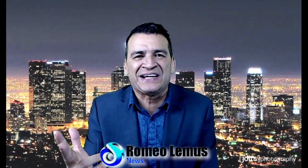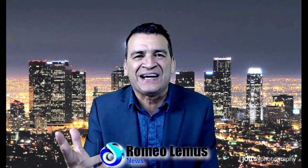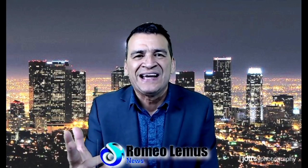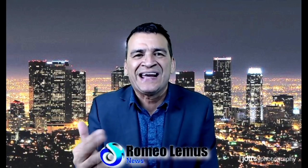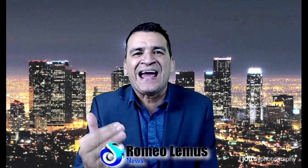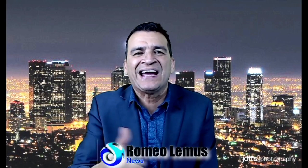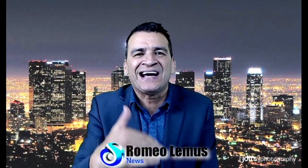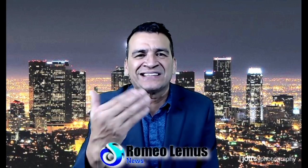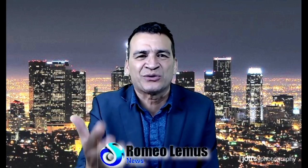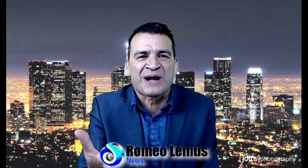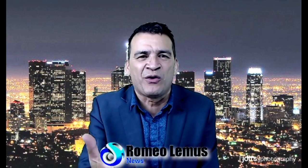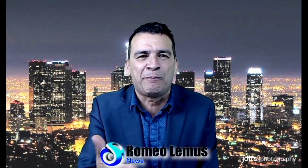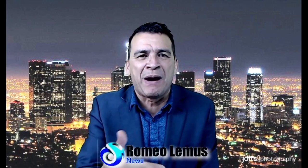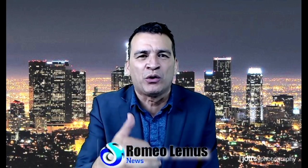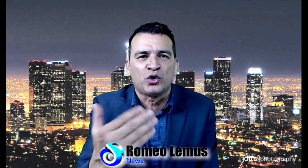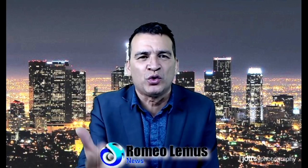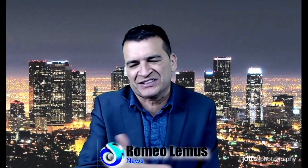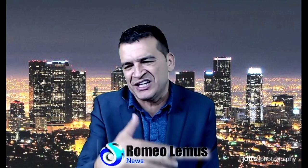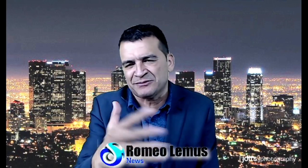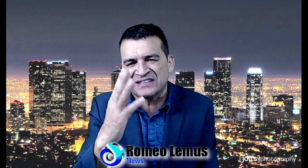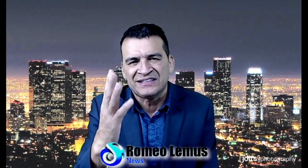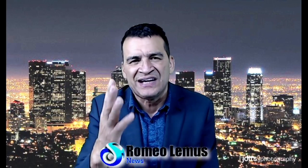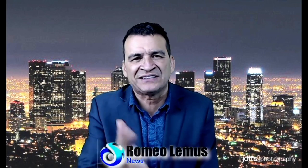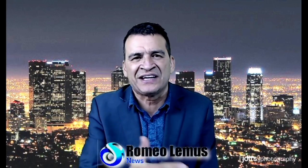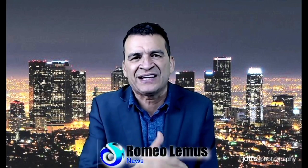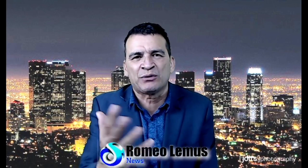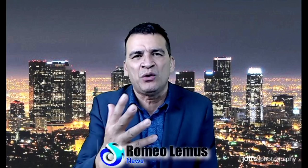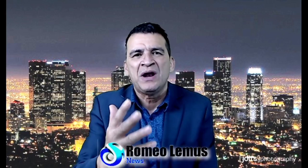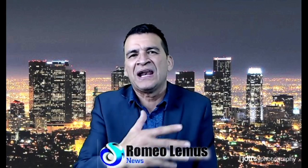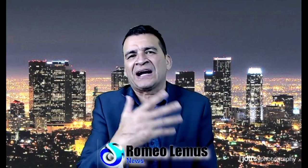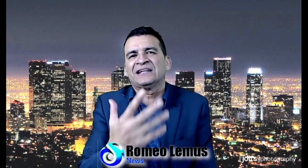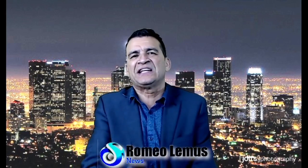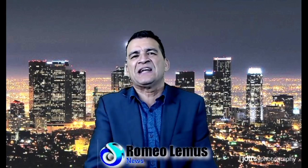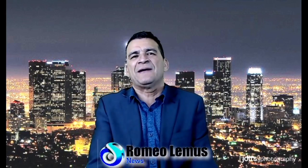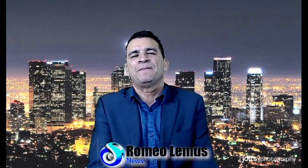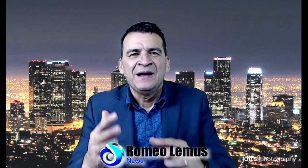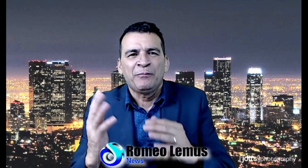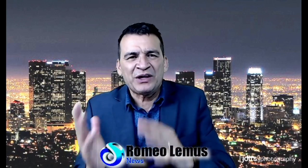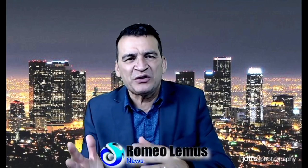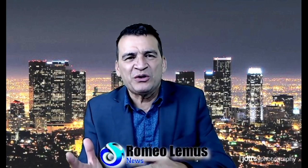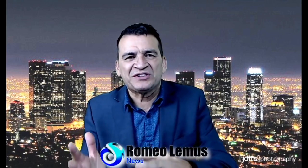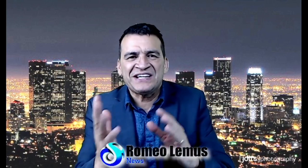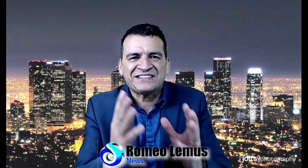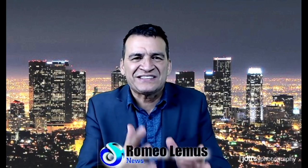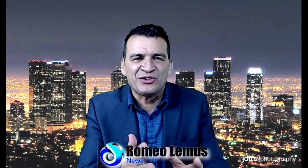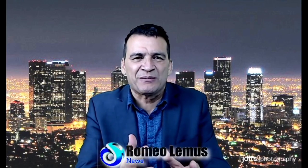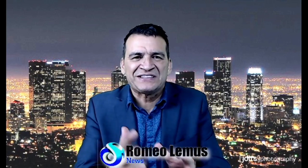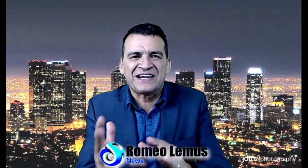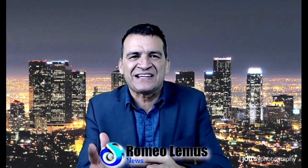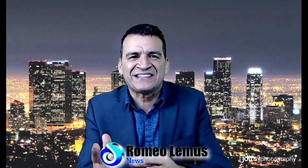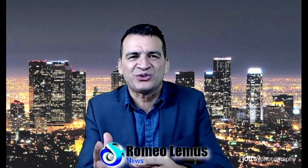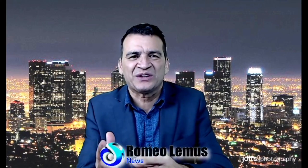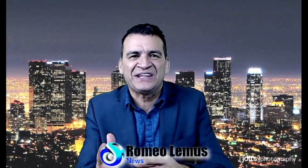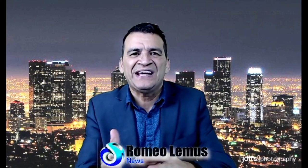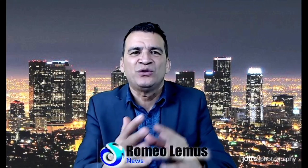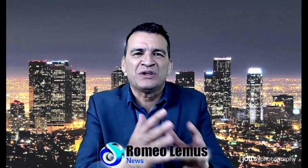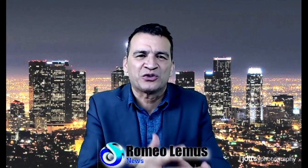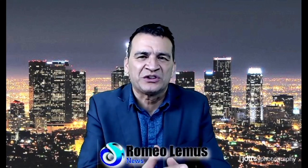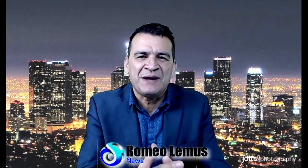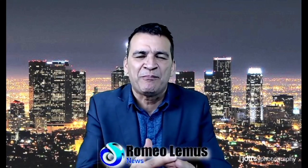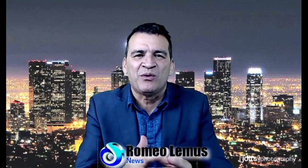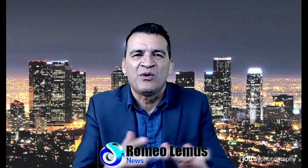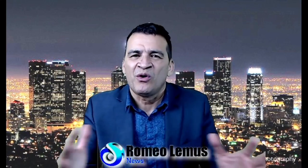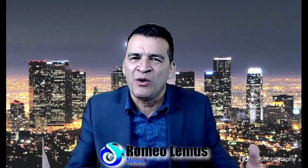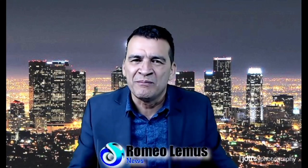partido Arena que haya asesorado Paolo Lurs. Es más, hasta ya quebró la cantina. Por eso digo, si este señor va a ser el asesor de